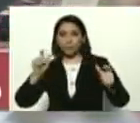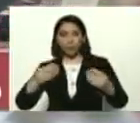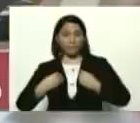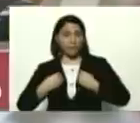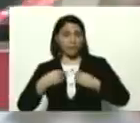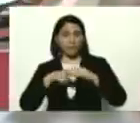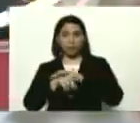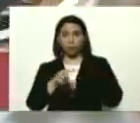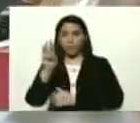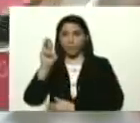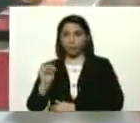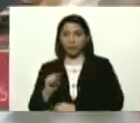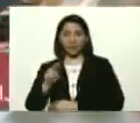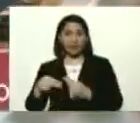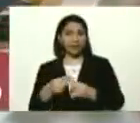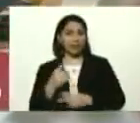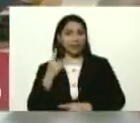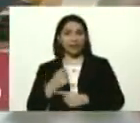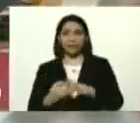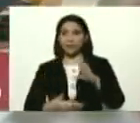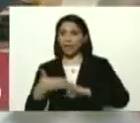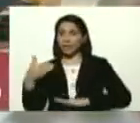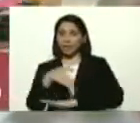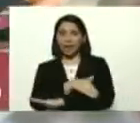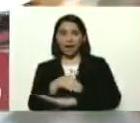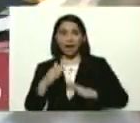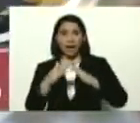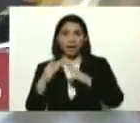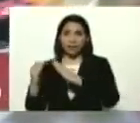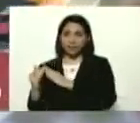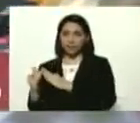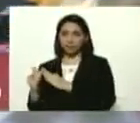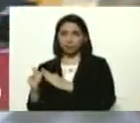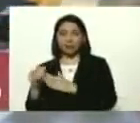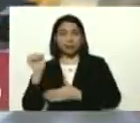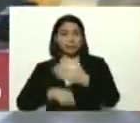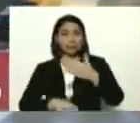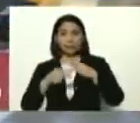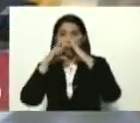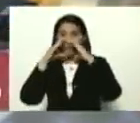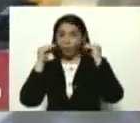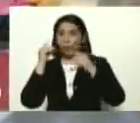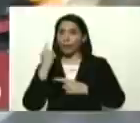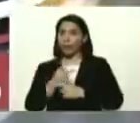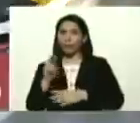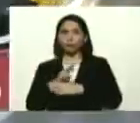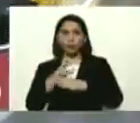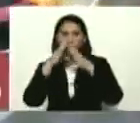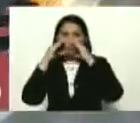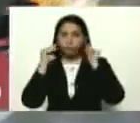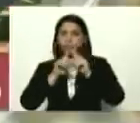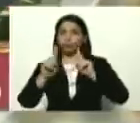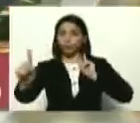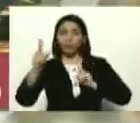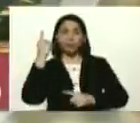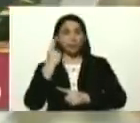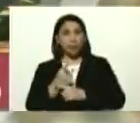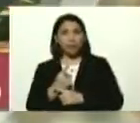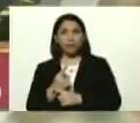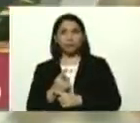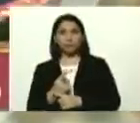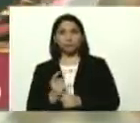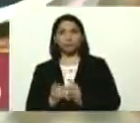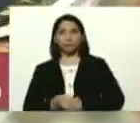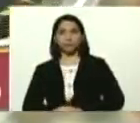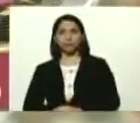Petare. Nadie debe salir de su casa sin el tapabocas, mantener el espaciamiento físico entre una persona y